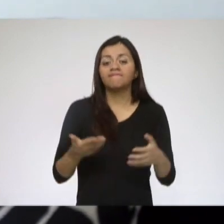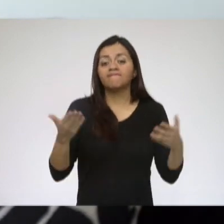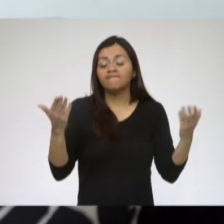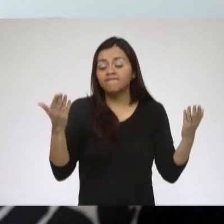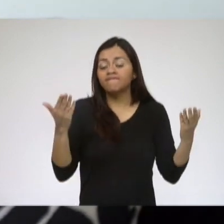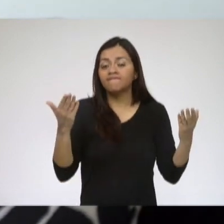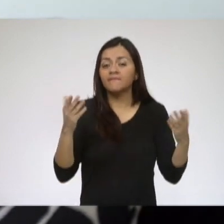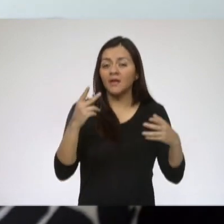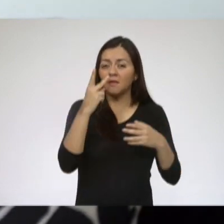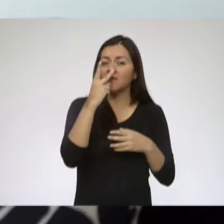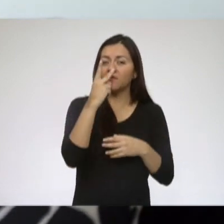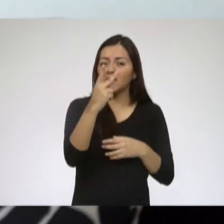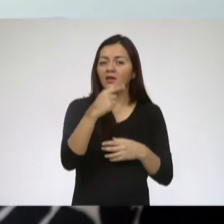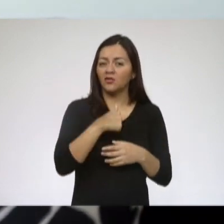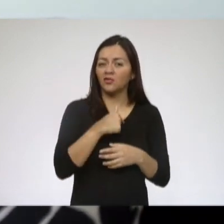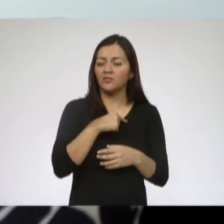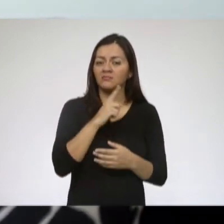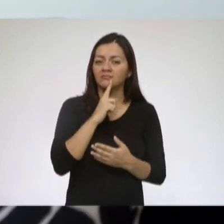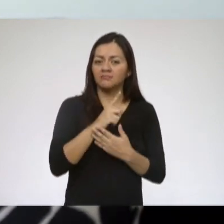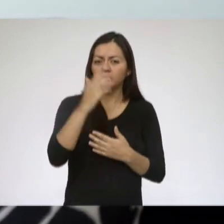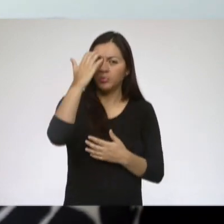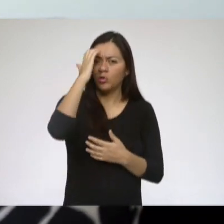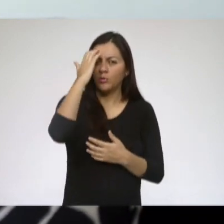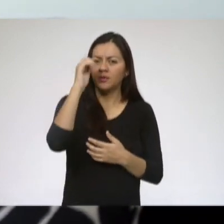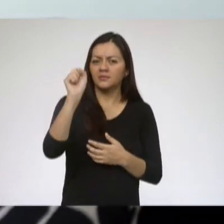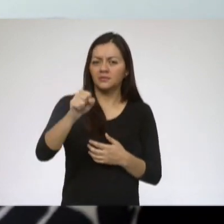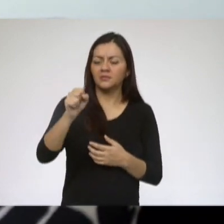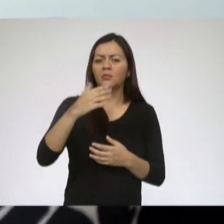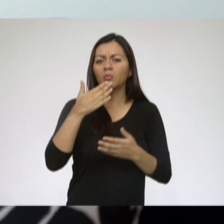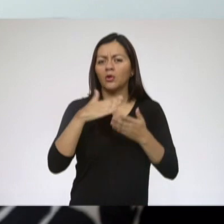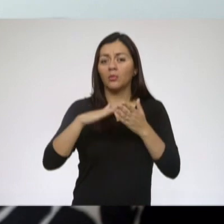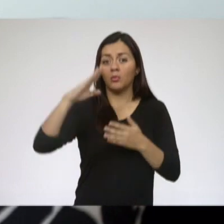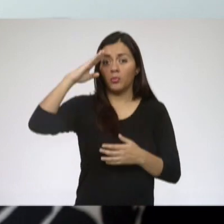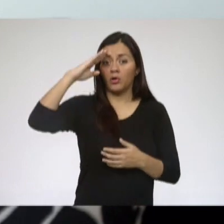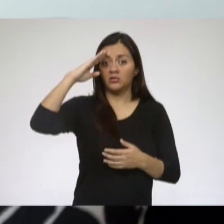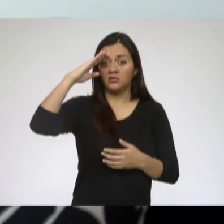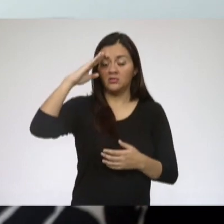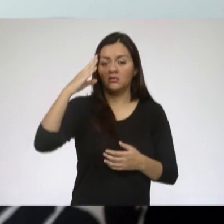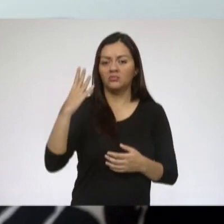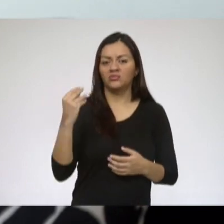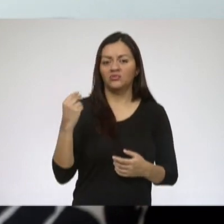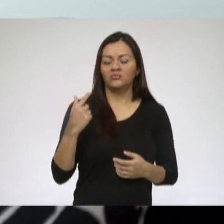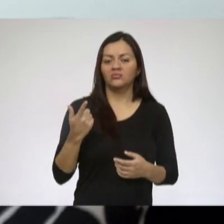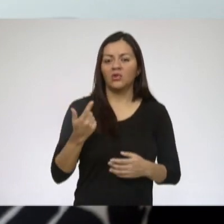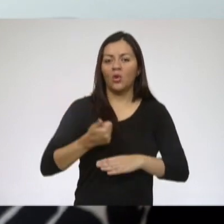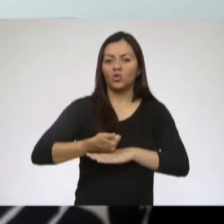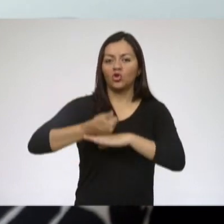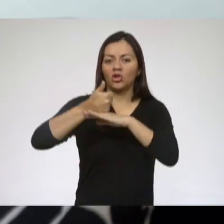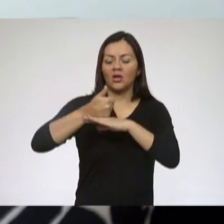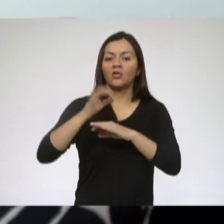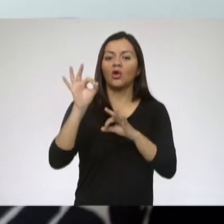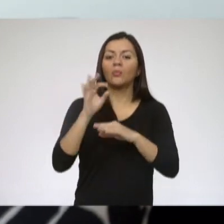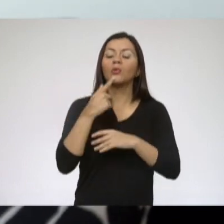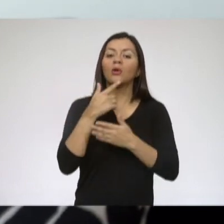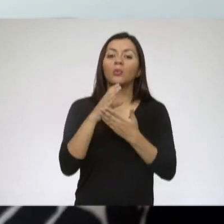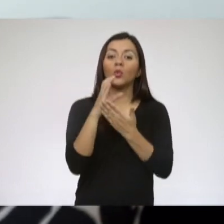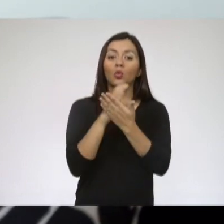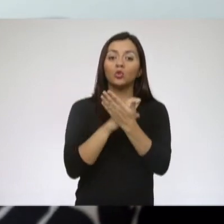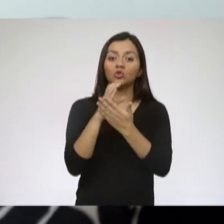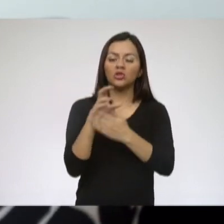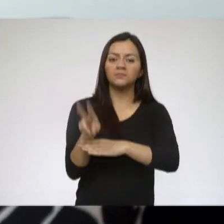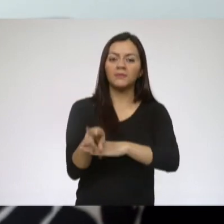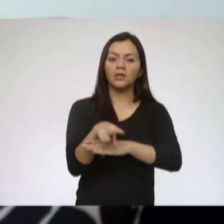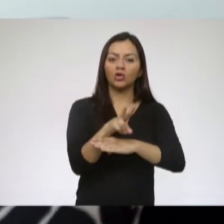mucha preocupación que hay bastante represión por parte de la policía. La policía, los inspectores de curso, hay